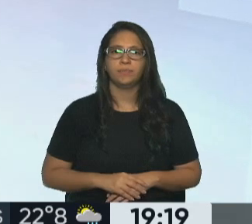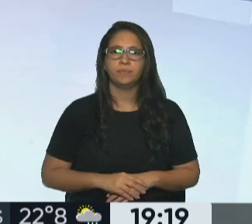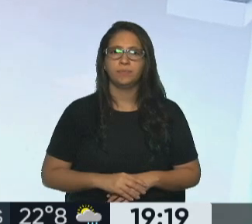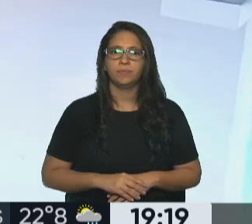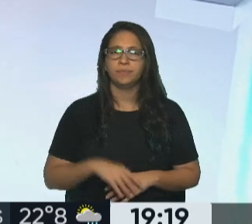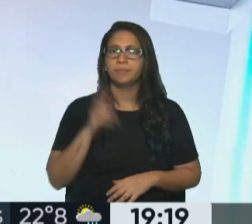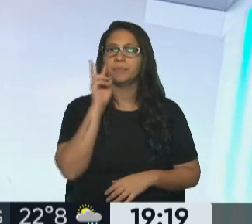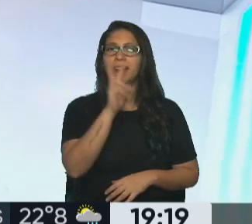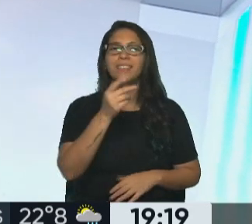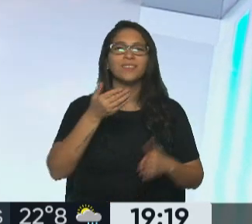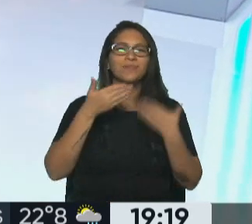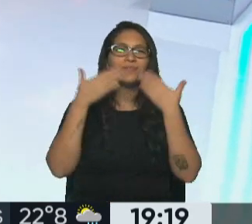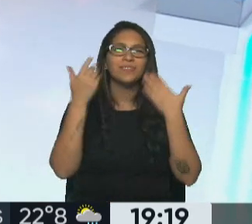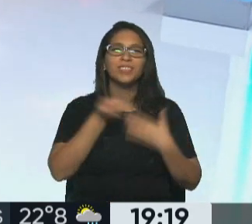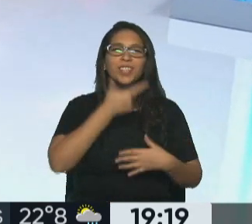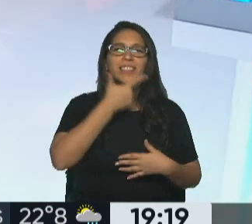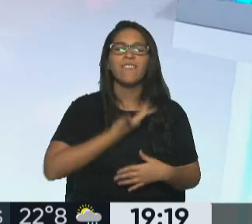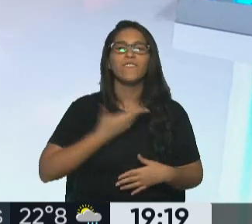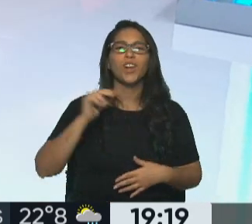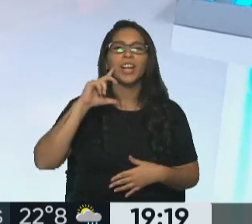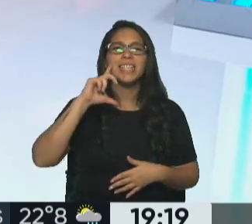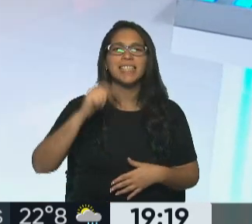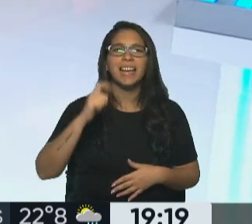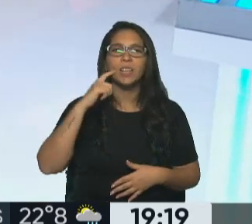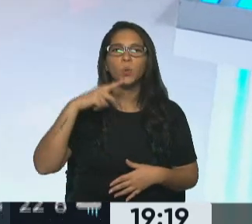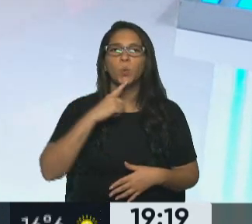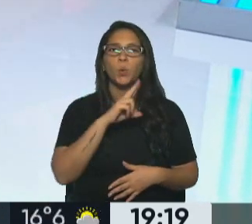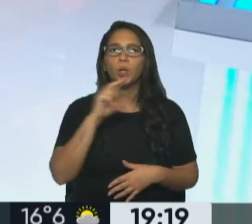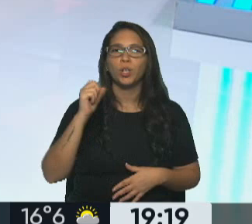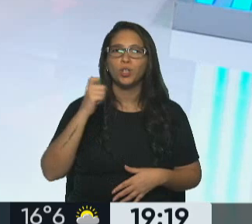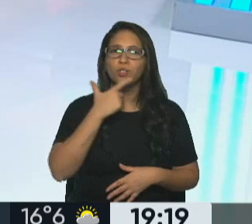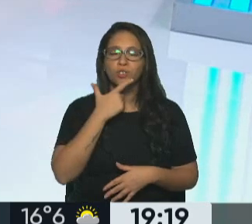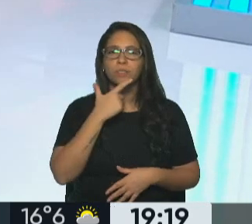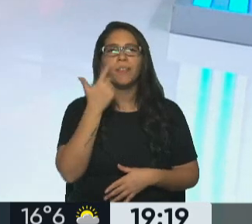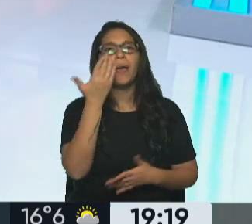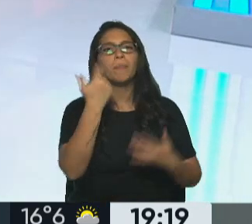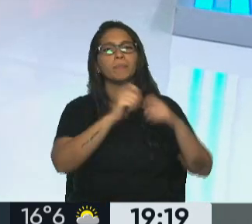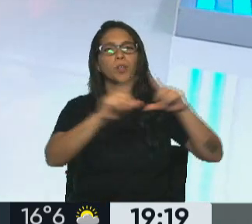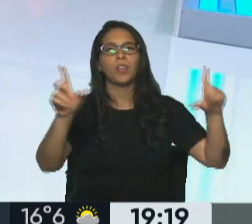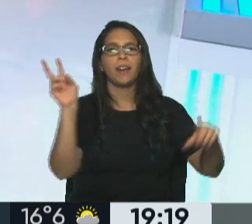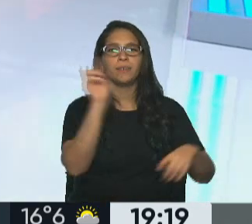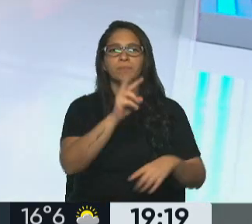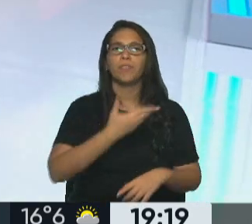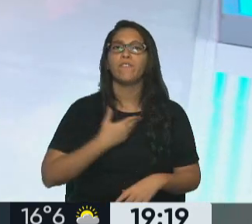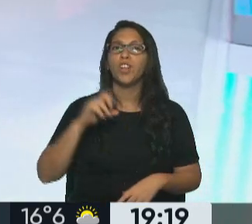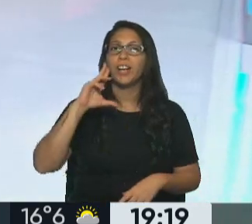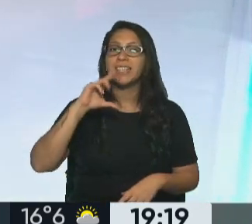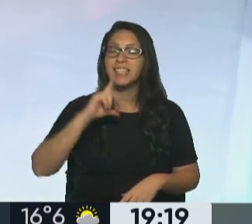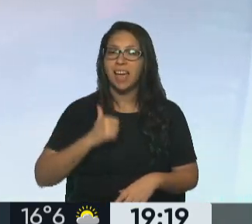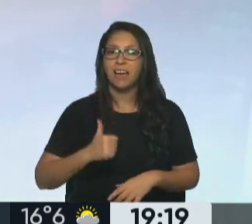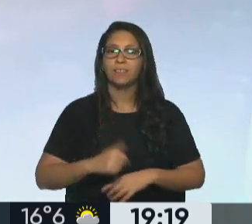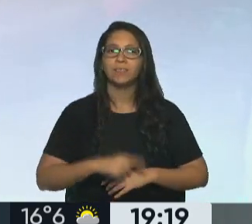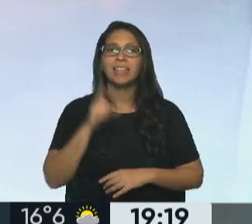Ya toda la sonrisa de Florencia Iturrios. Dame monitor, por favor. Claro. Florencia Iturrios.